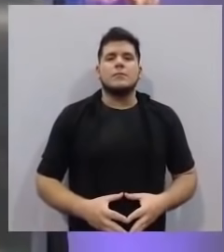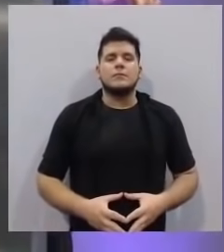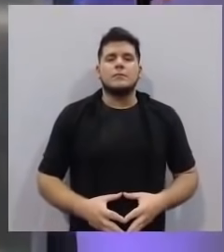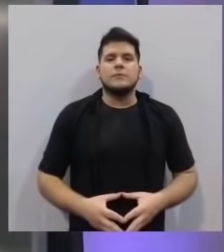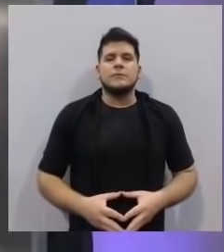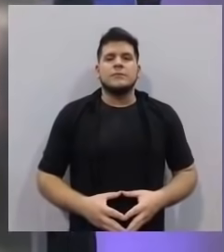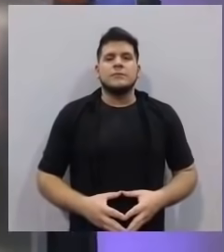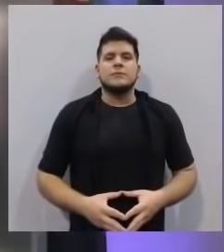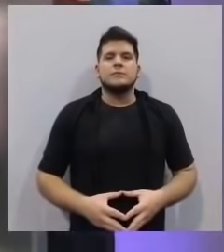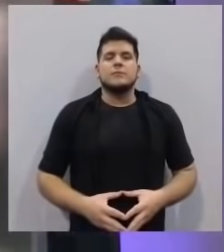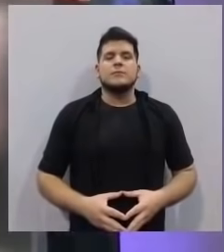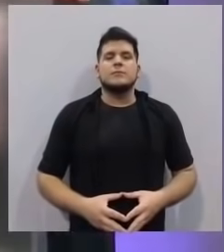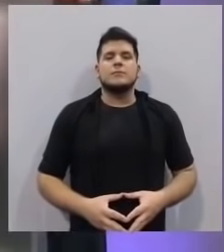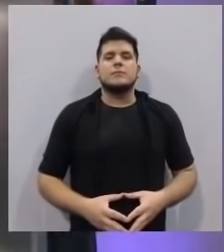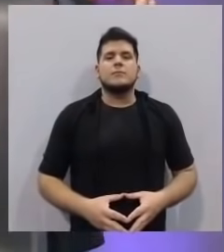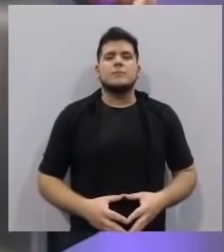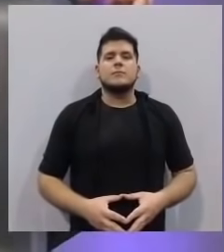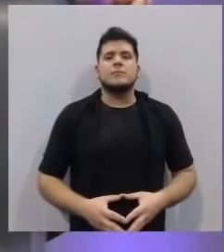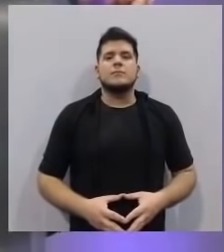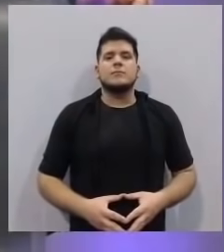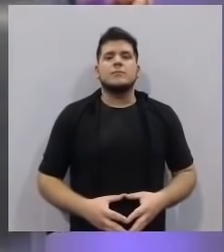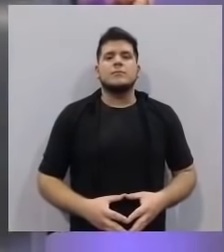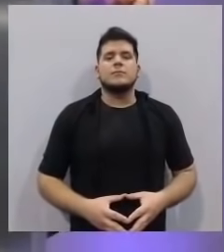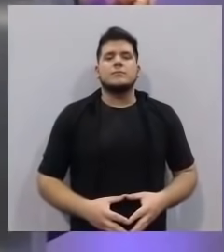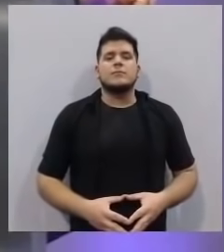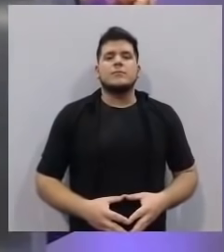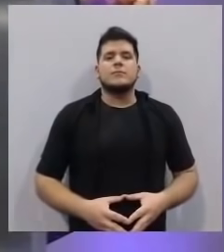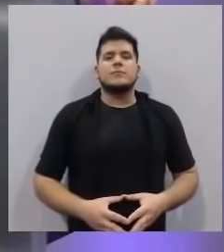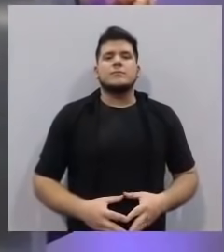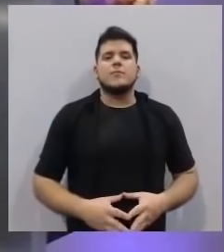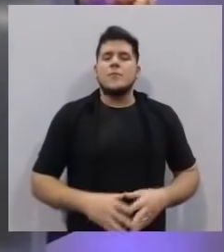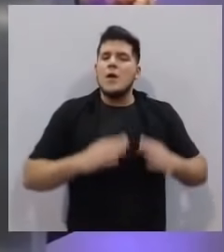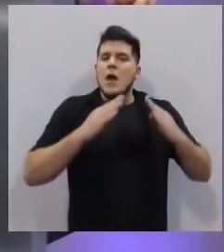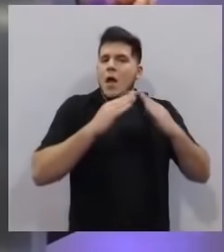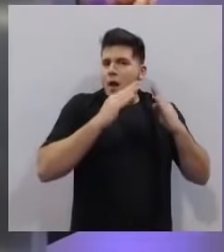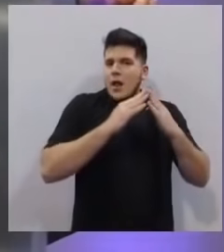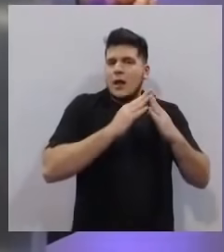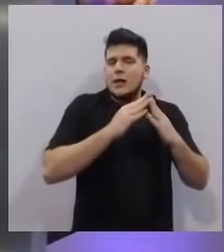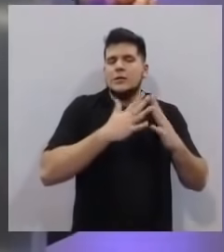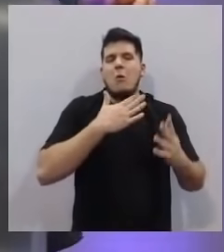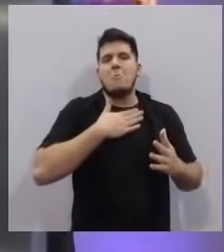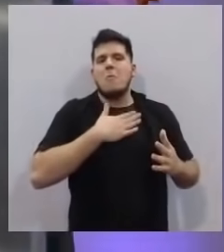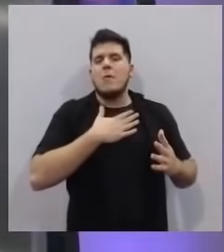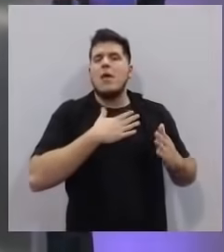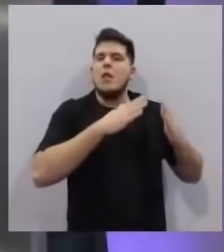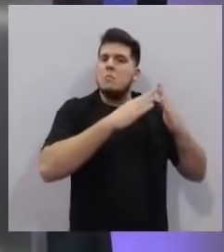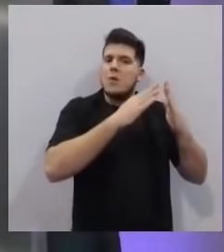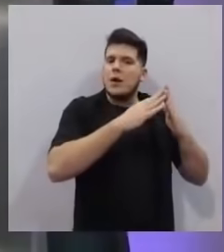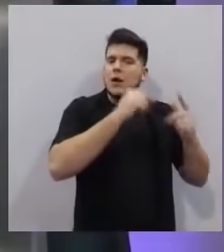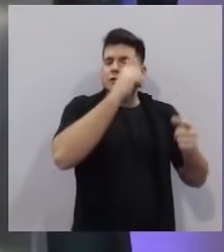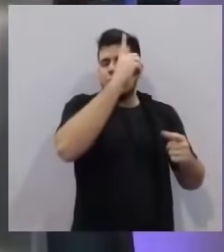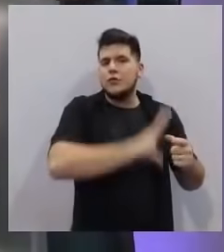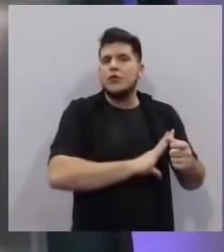las dos tiene las mismas características el tomo esta decisión